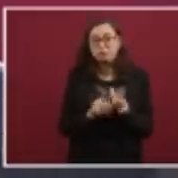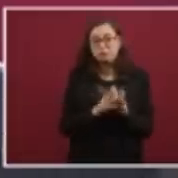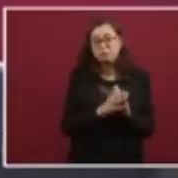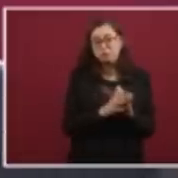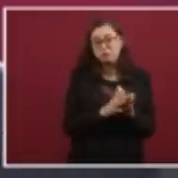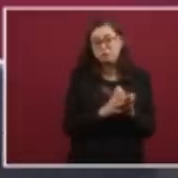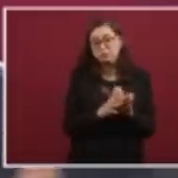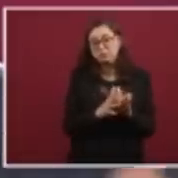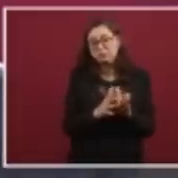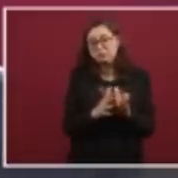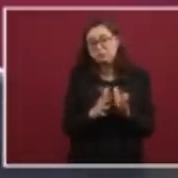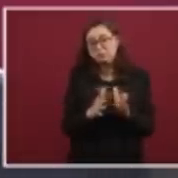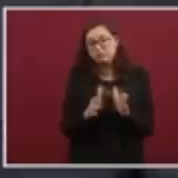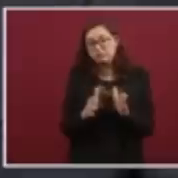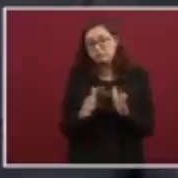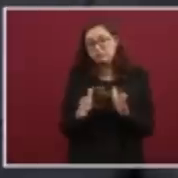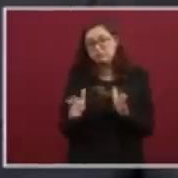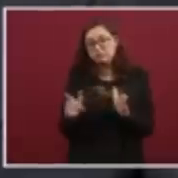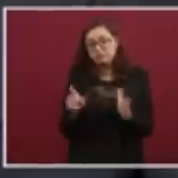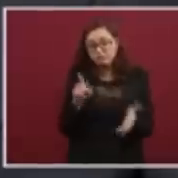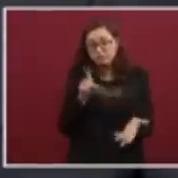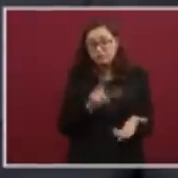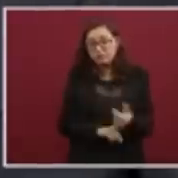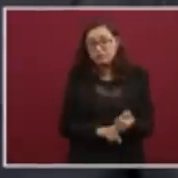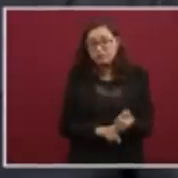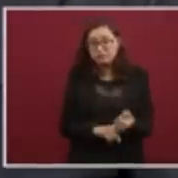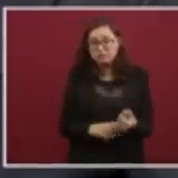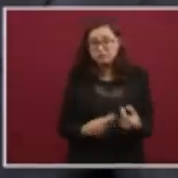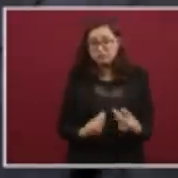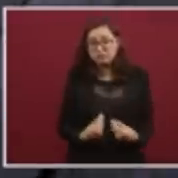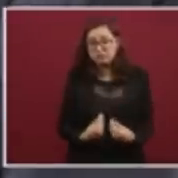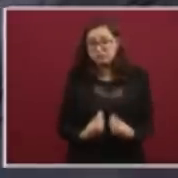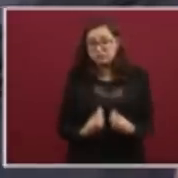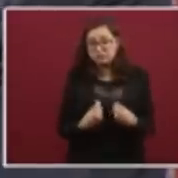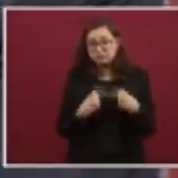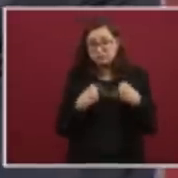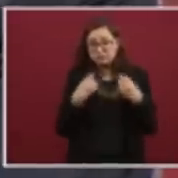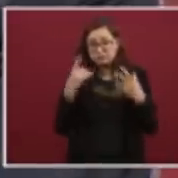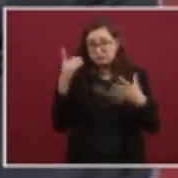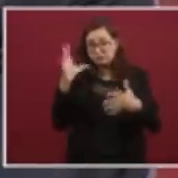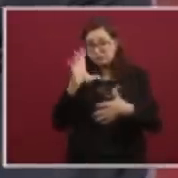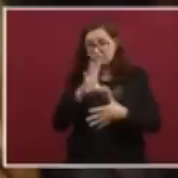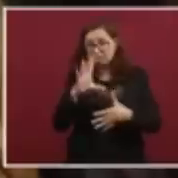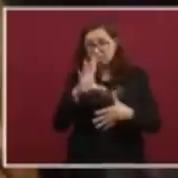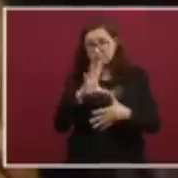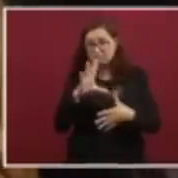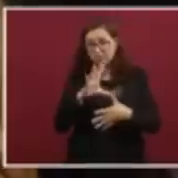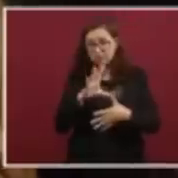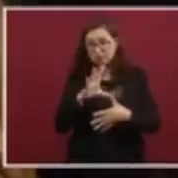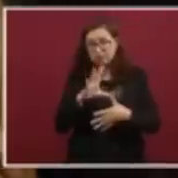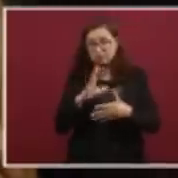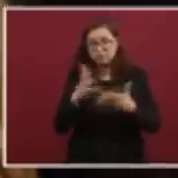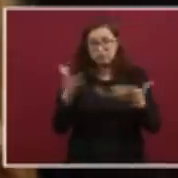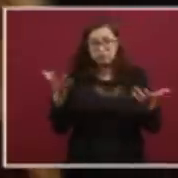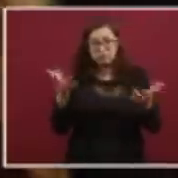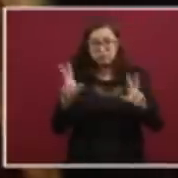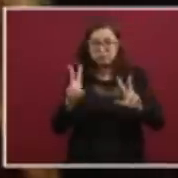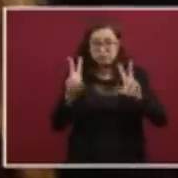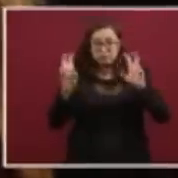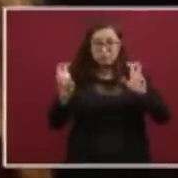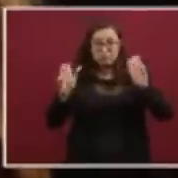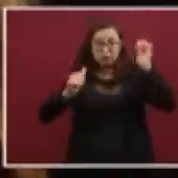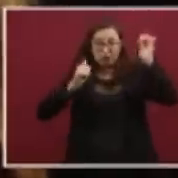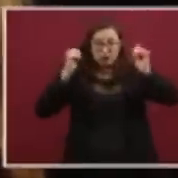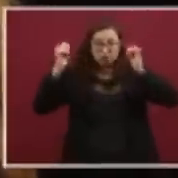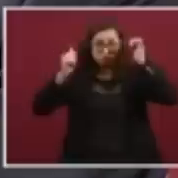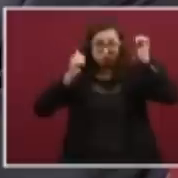piensa que había vida en América. Esto es un asunto de la antropología. Yo